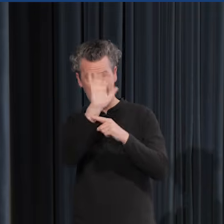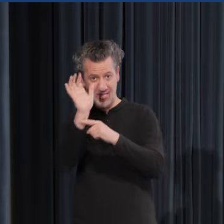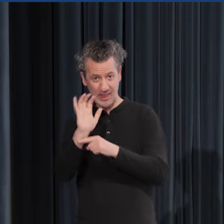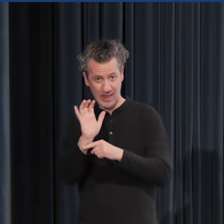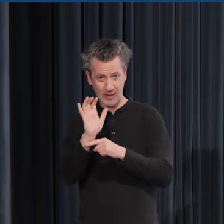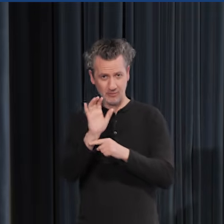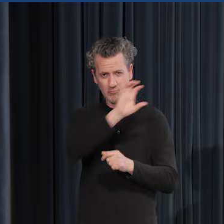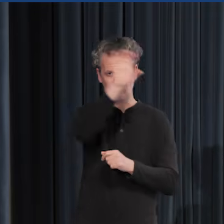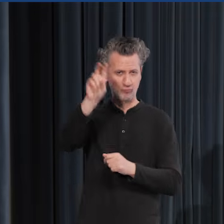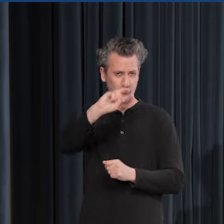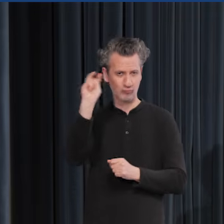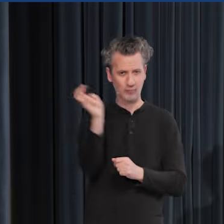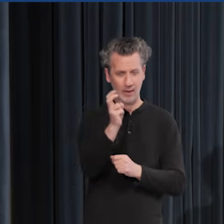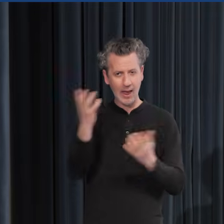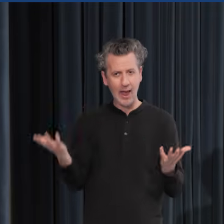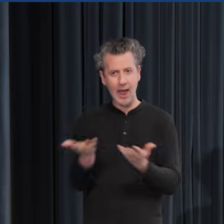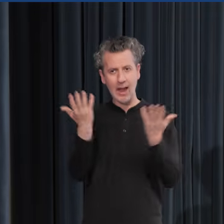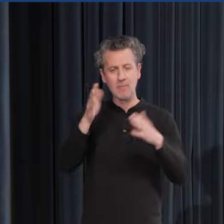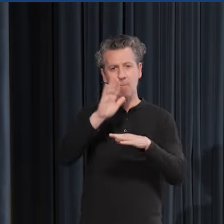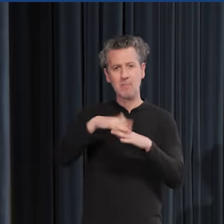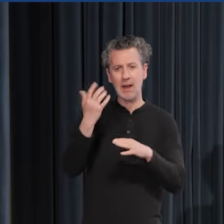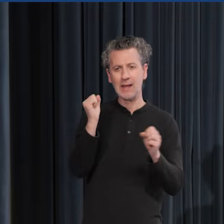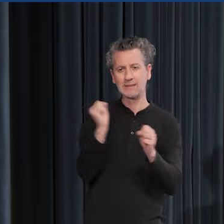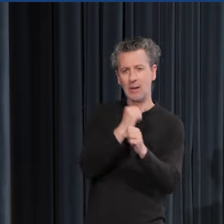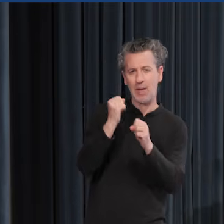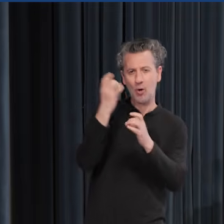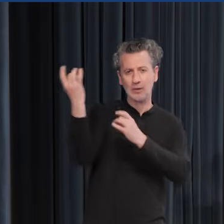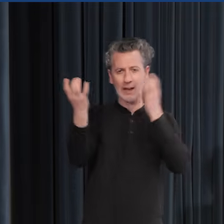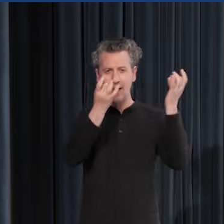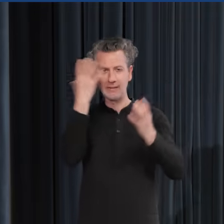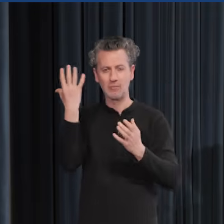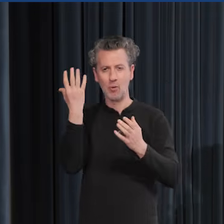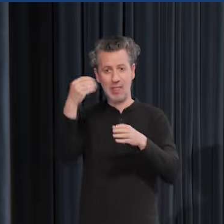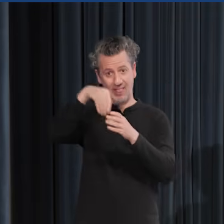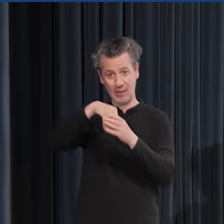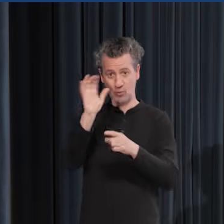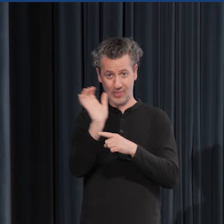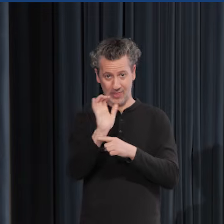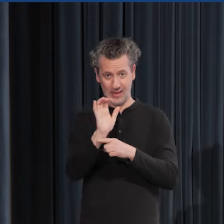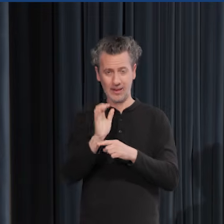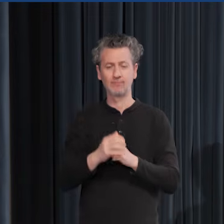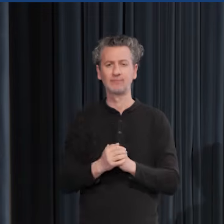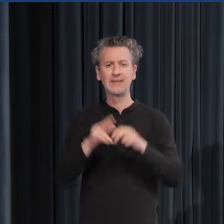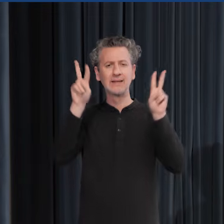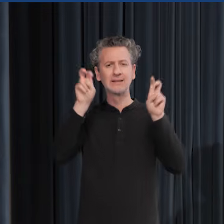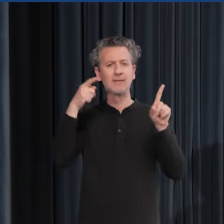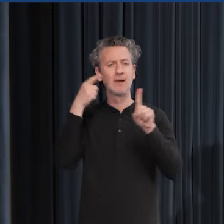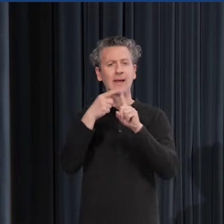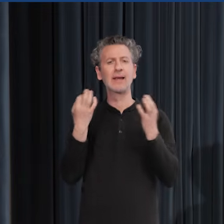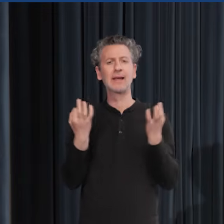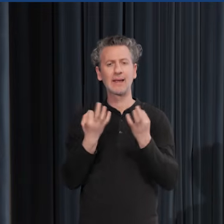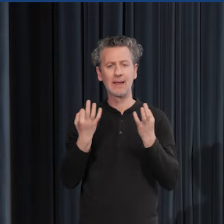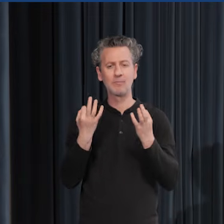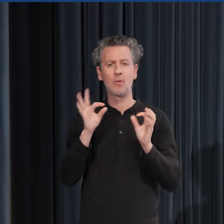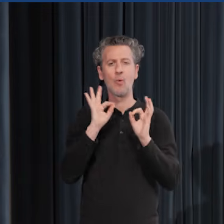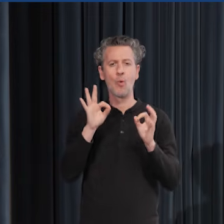a desarrollar trabajos creativos en versión cine que traten sobre los